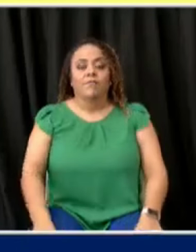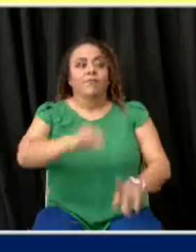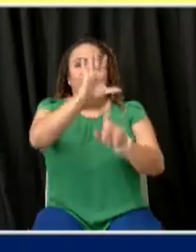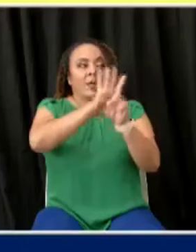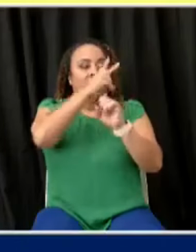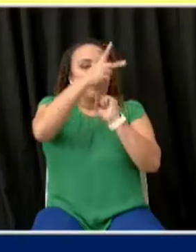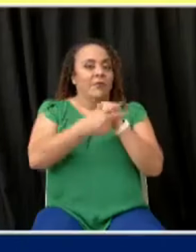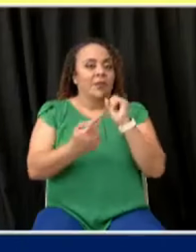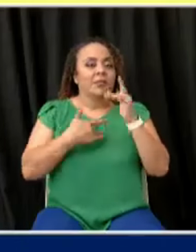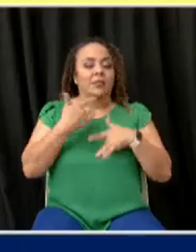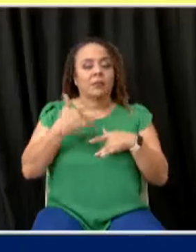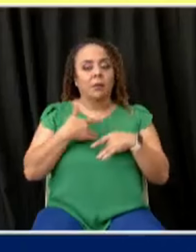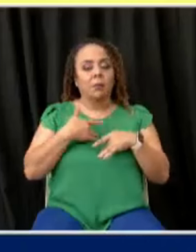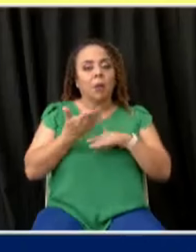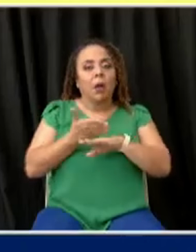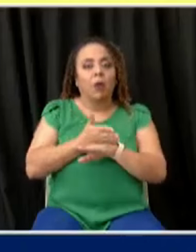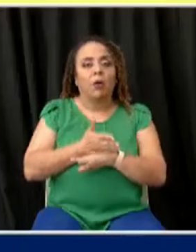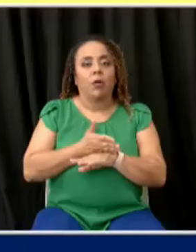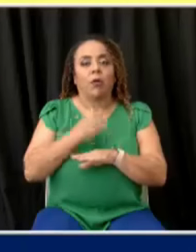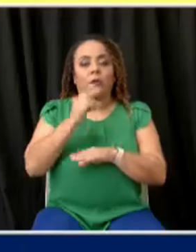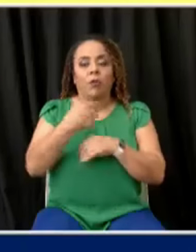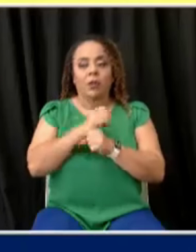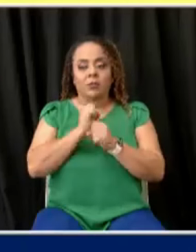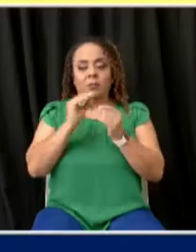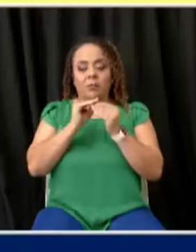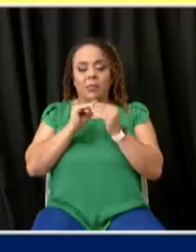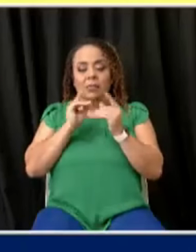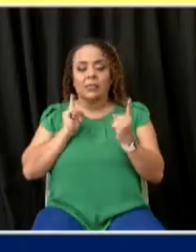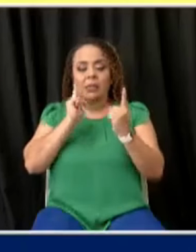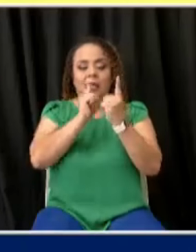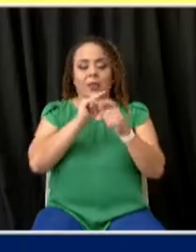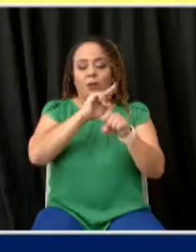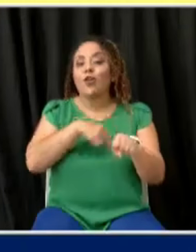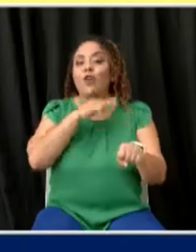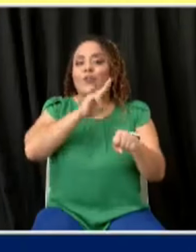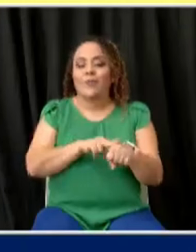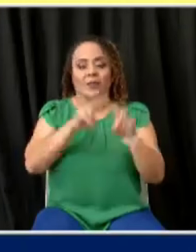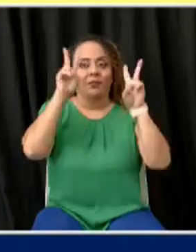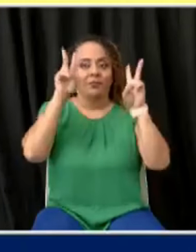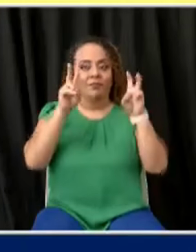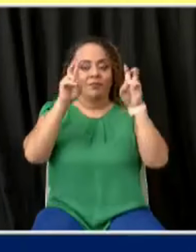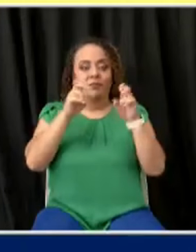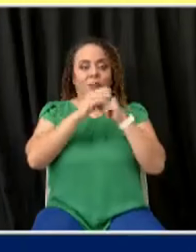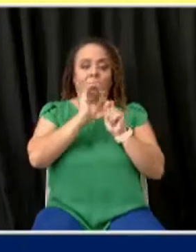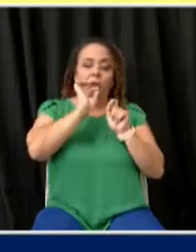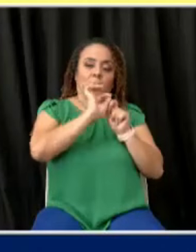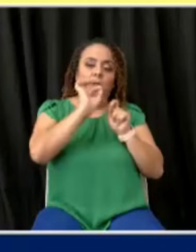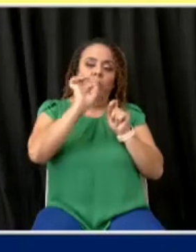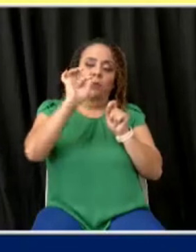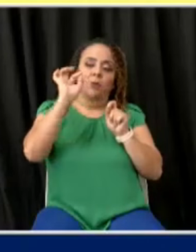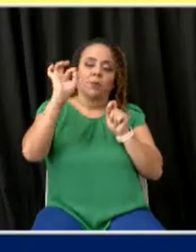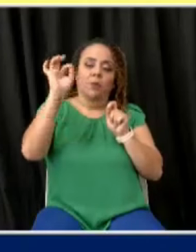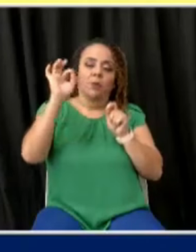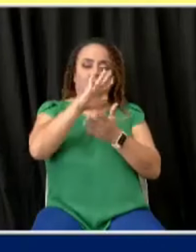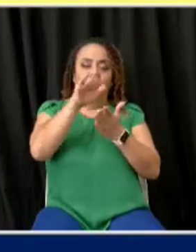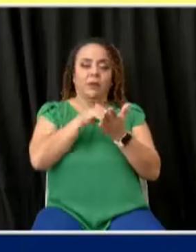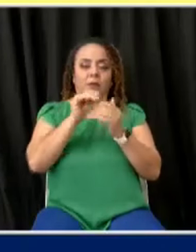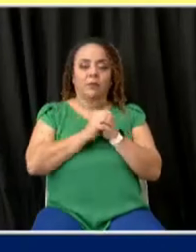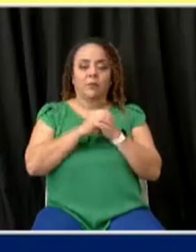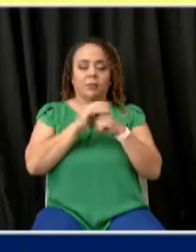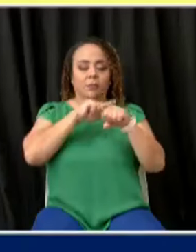va sintiendo mejor o va siendo más cercana a lo normal, que es la línea punteada que está en el centro. Ajá. La